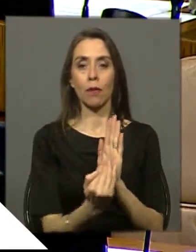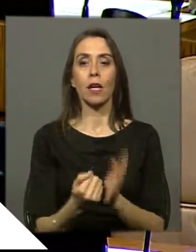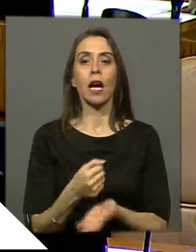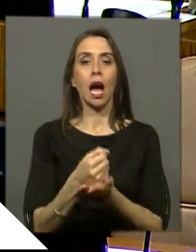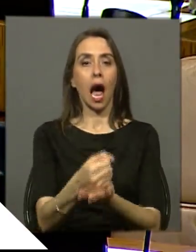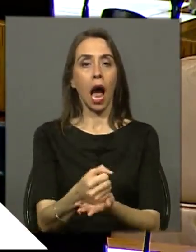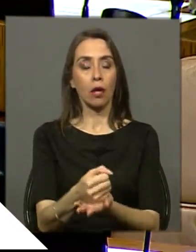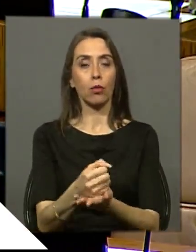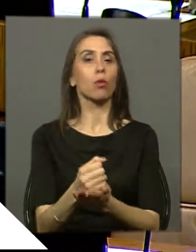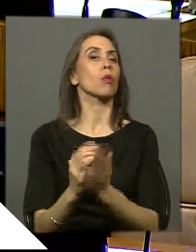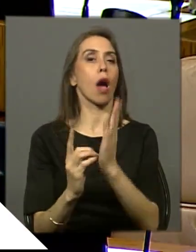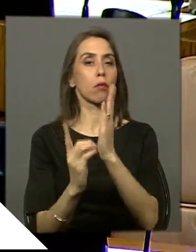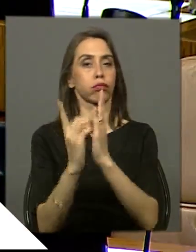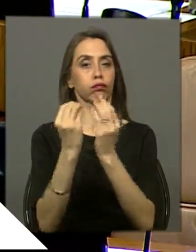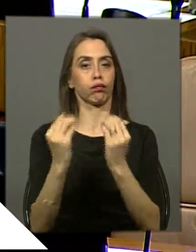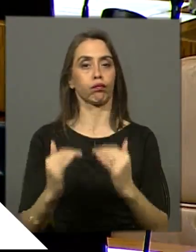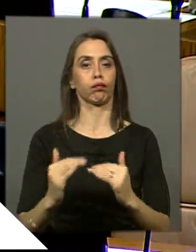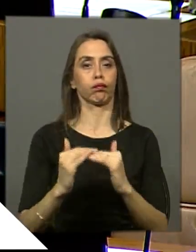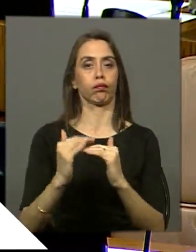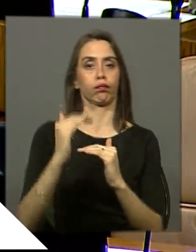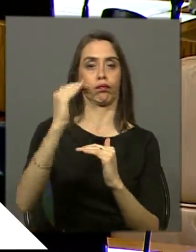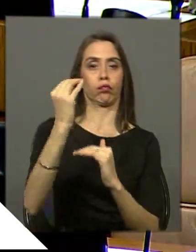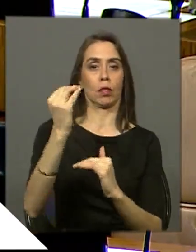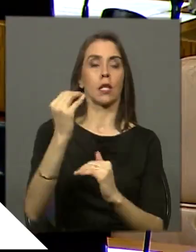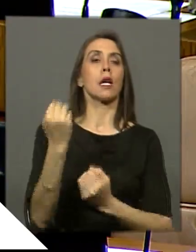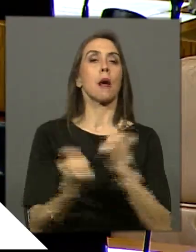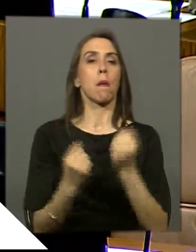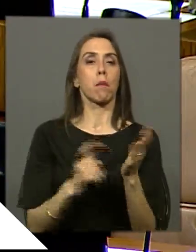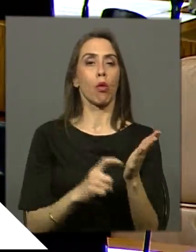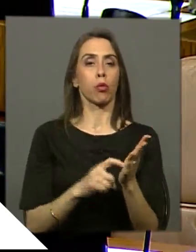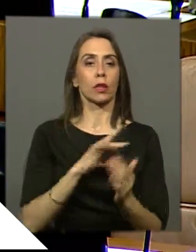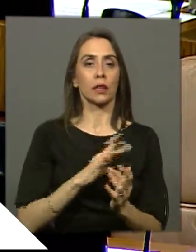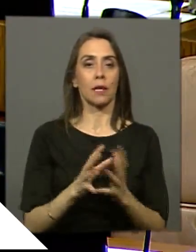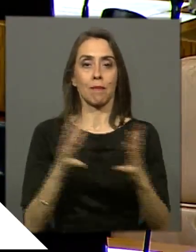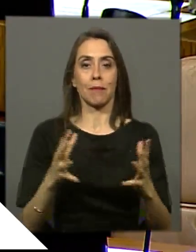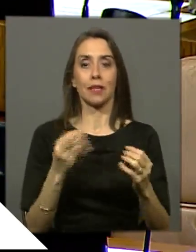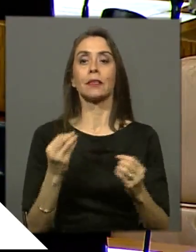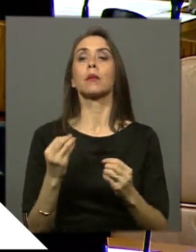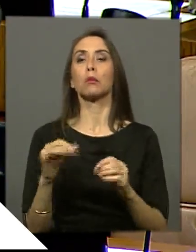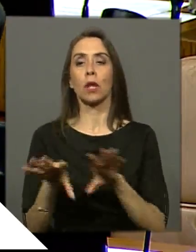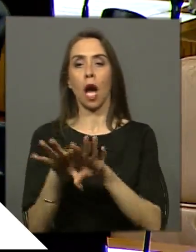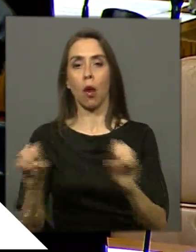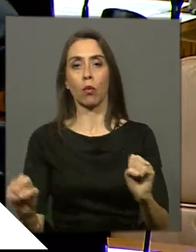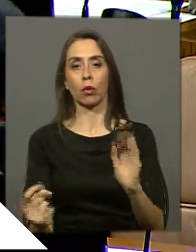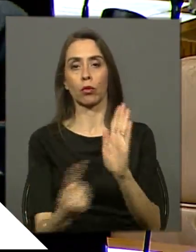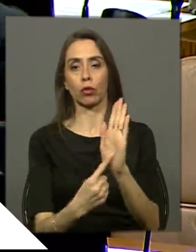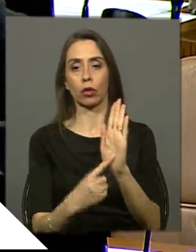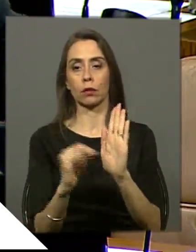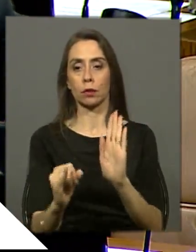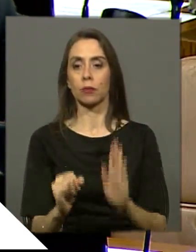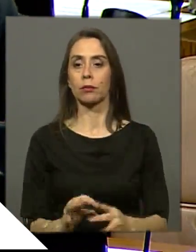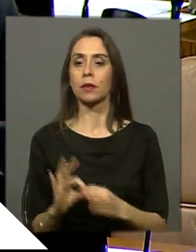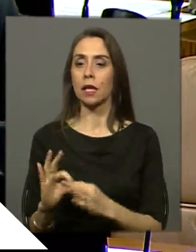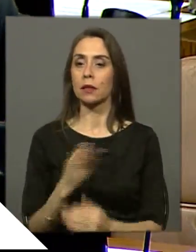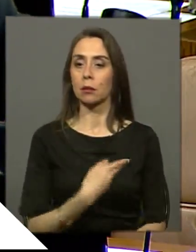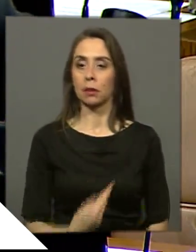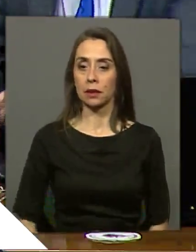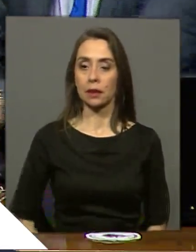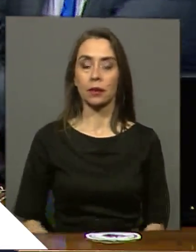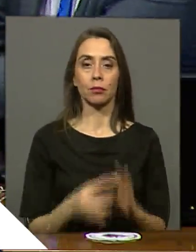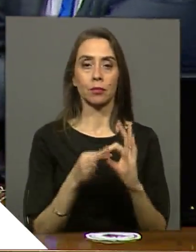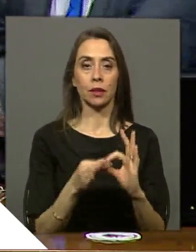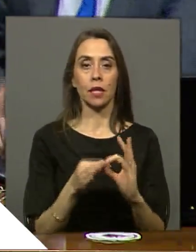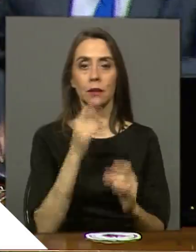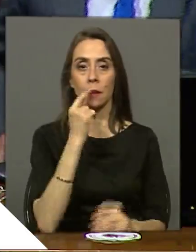crecimiento ayuda al fortalecimiento de la productividad de nuestro país y estamos muy contentos con él gracias presidente gracias